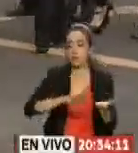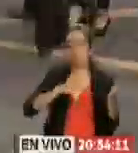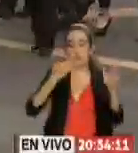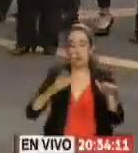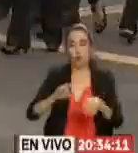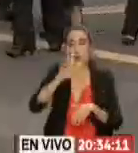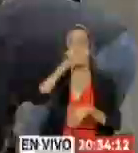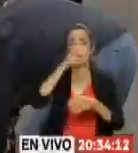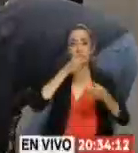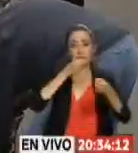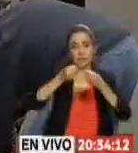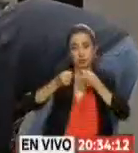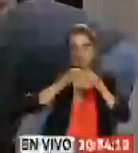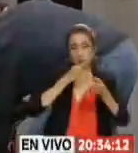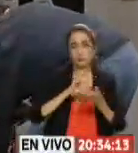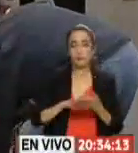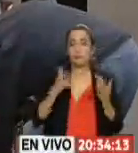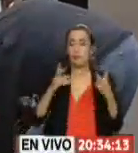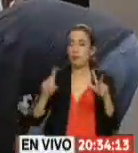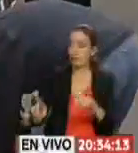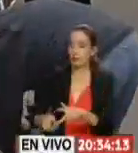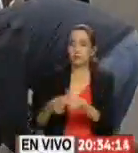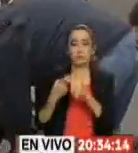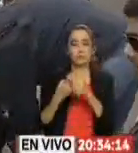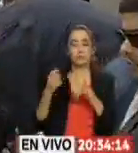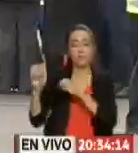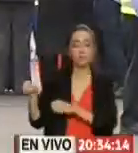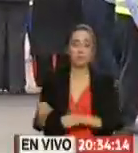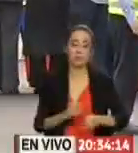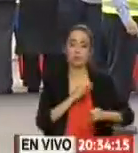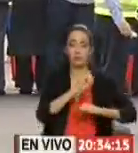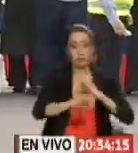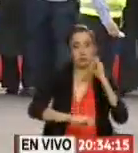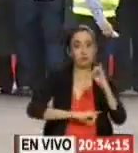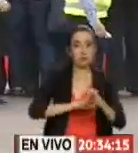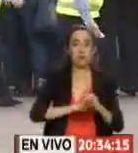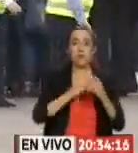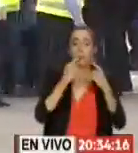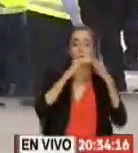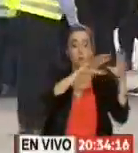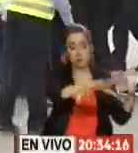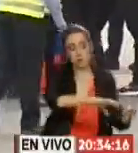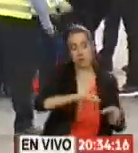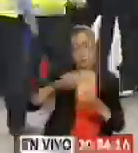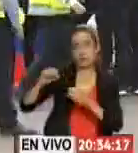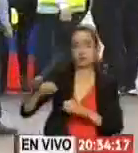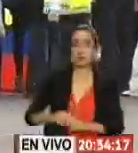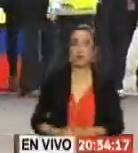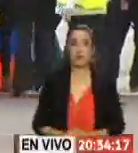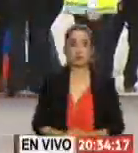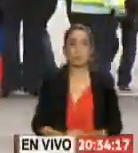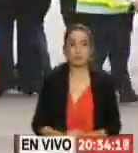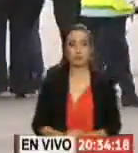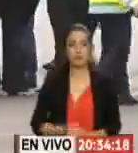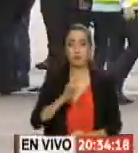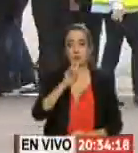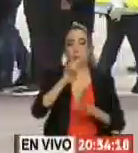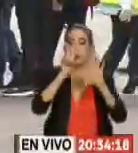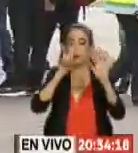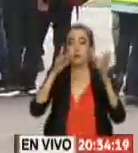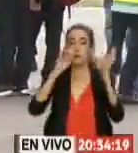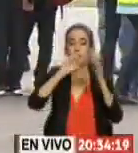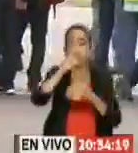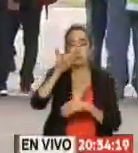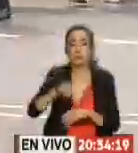Paul, Javier y Efraín y se iniciaban contactos con organismos internacionales para recuperar sus cuerpos. El 27 de junio, tras